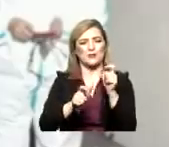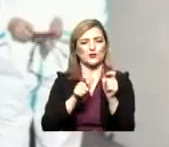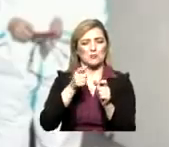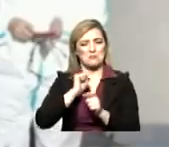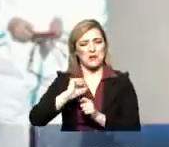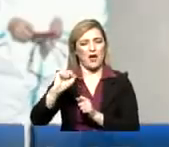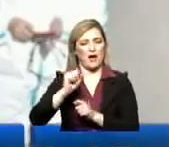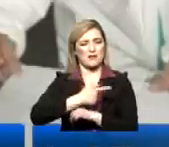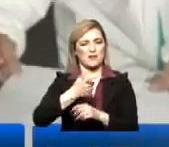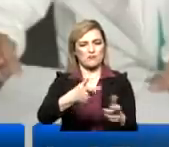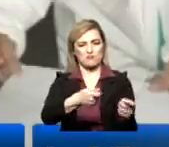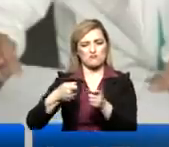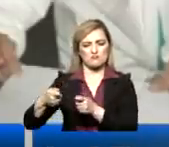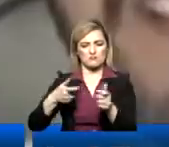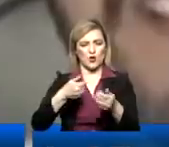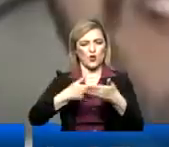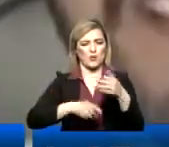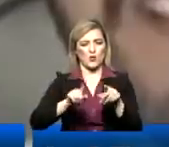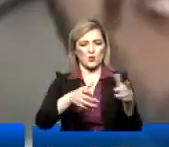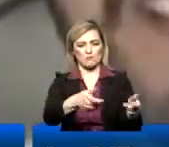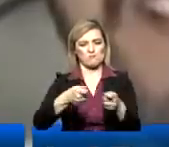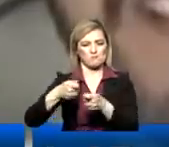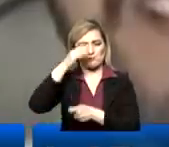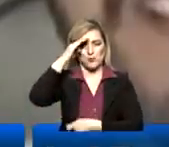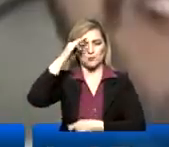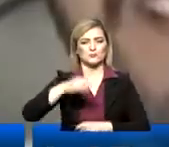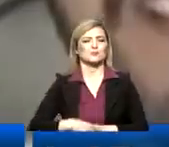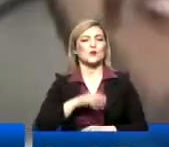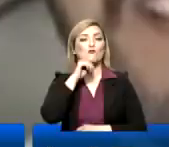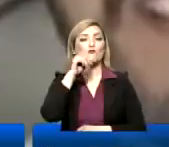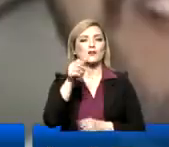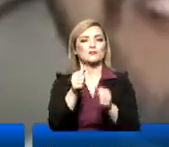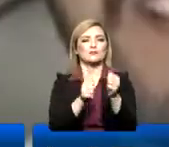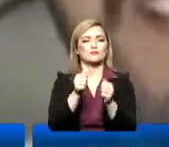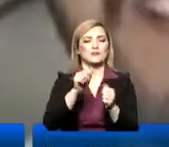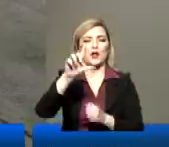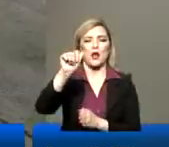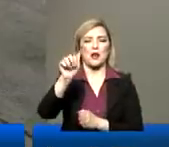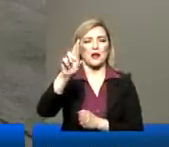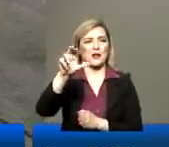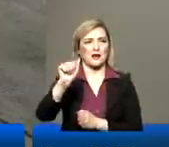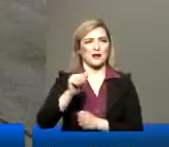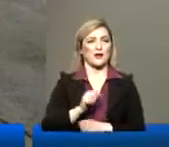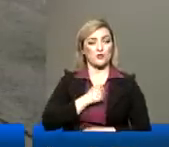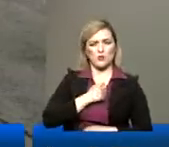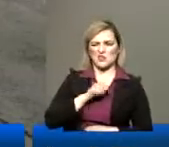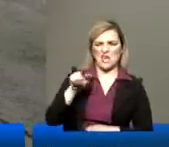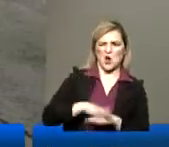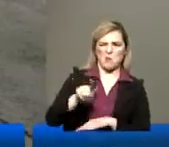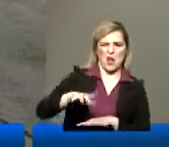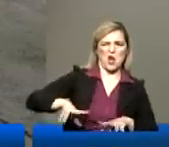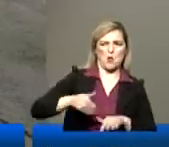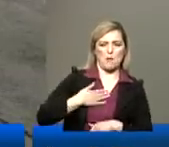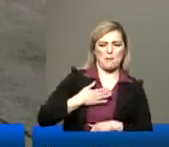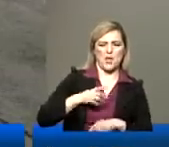que viajaron ese día, entre otros documentos. Pero en este caso falta el piloto, Franklin Lara, a quien Adum responsabiliza del